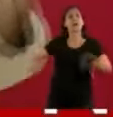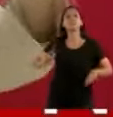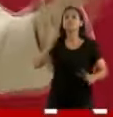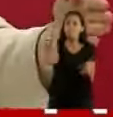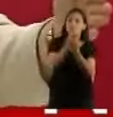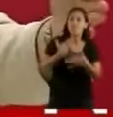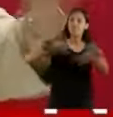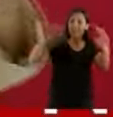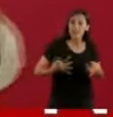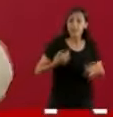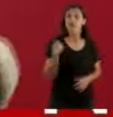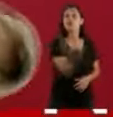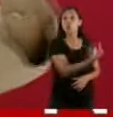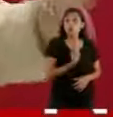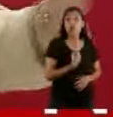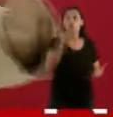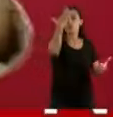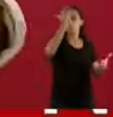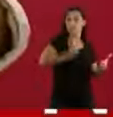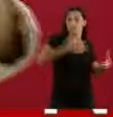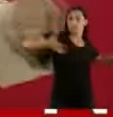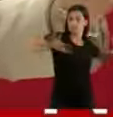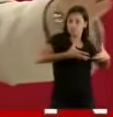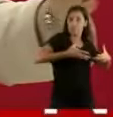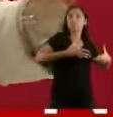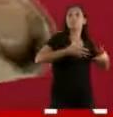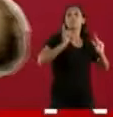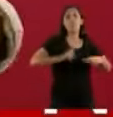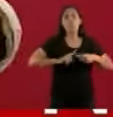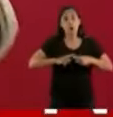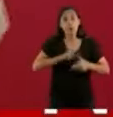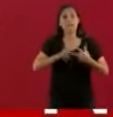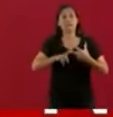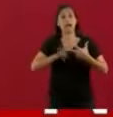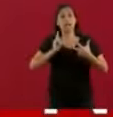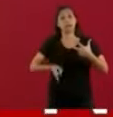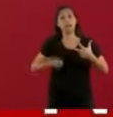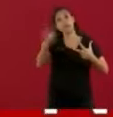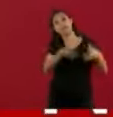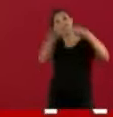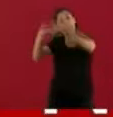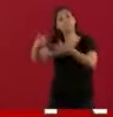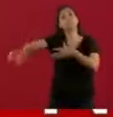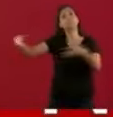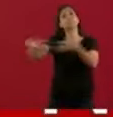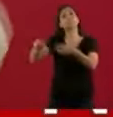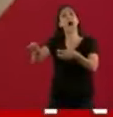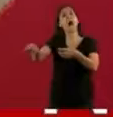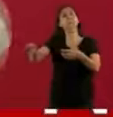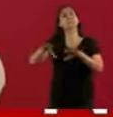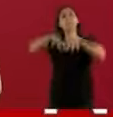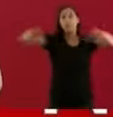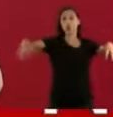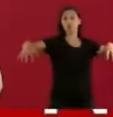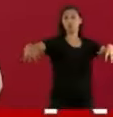intransigente. De este lado, la fuerza de seguridad, la política, y de este lado, los